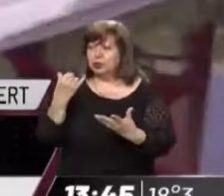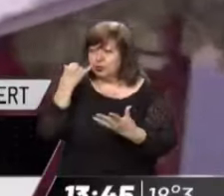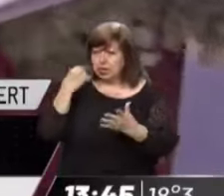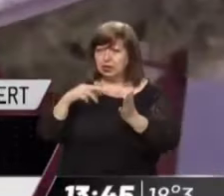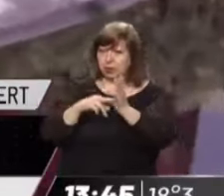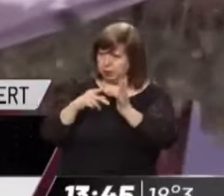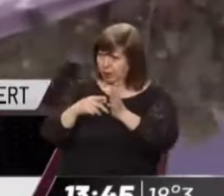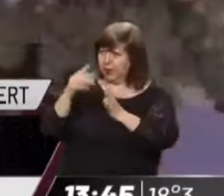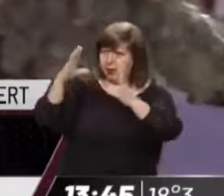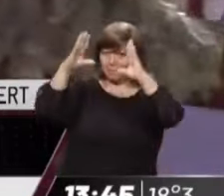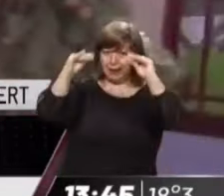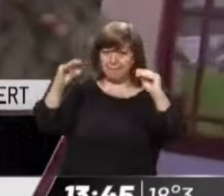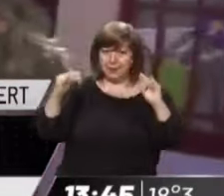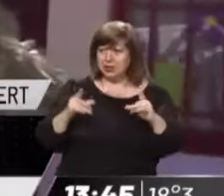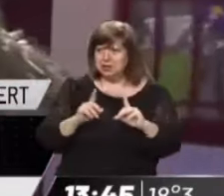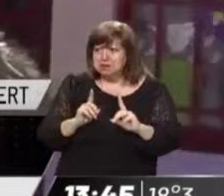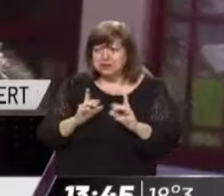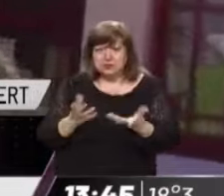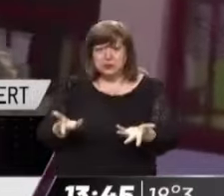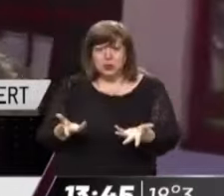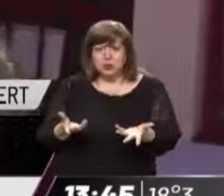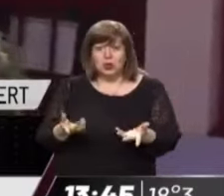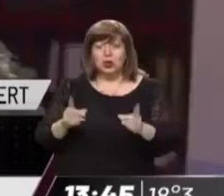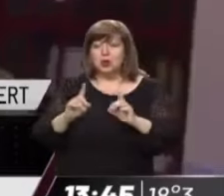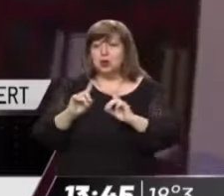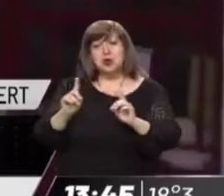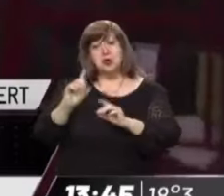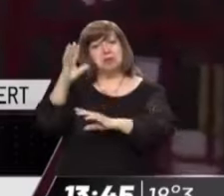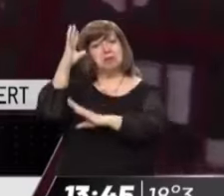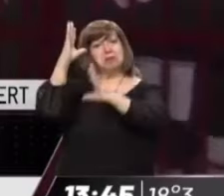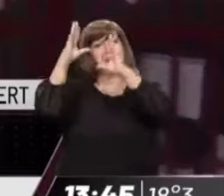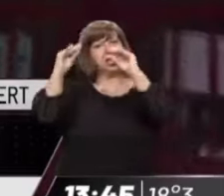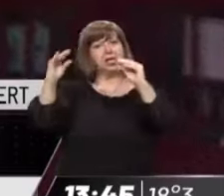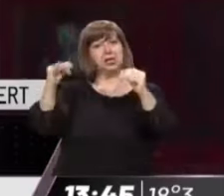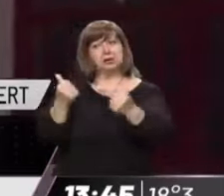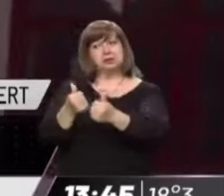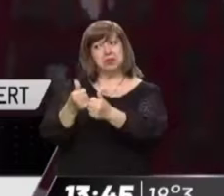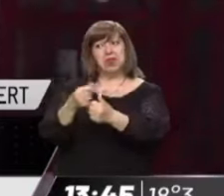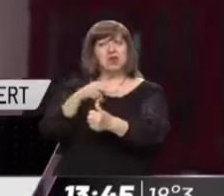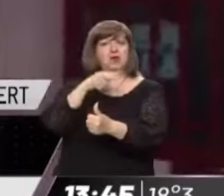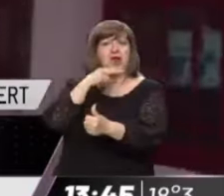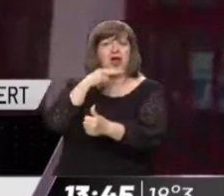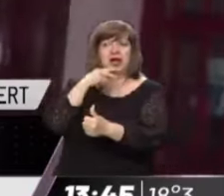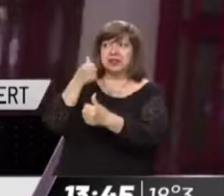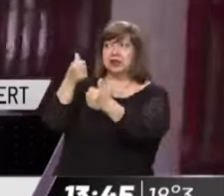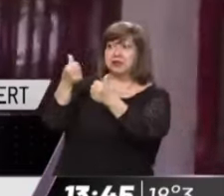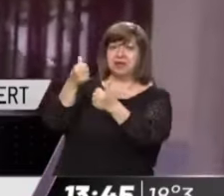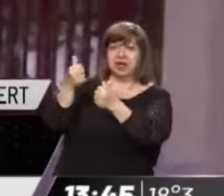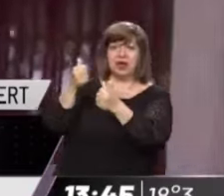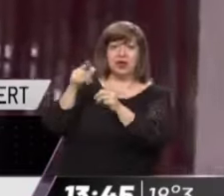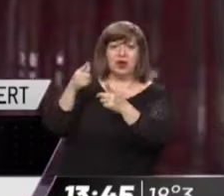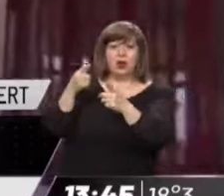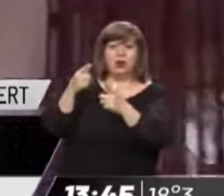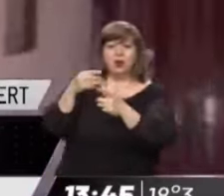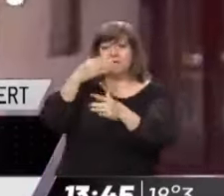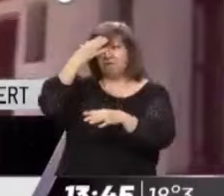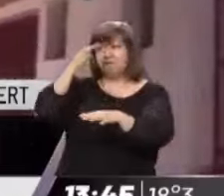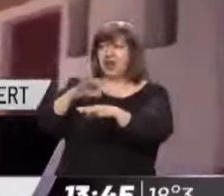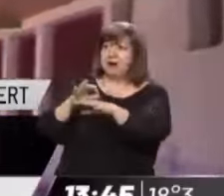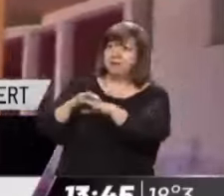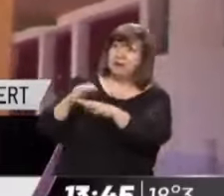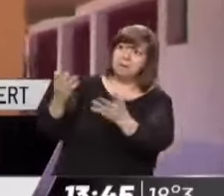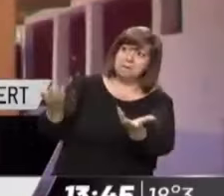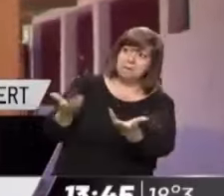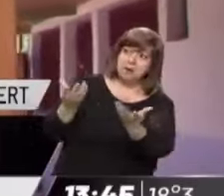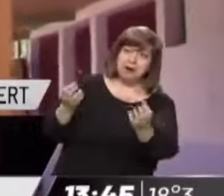problema no no no se ha dado aviso porque el pino si ustedes lo pueden ver se lo ve verde no no se le ve enfermo nunca ha